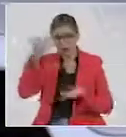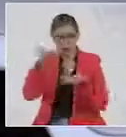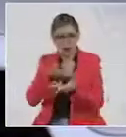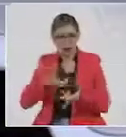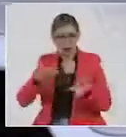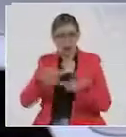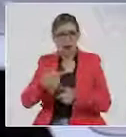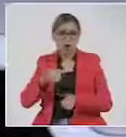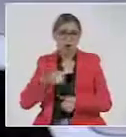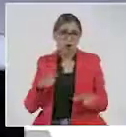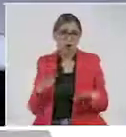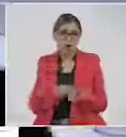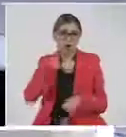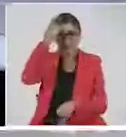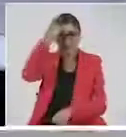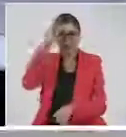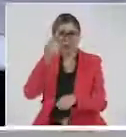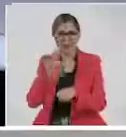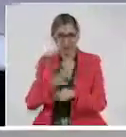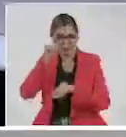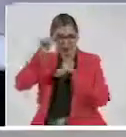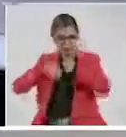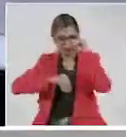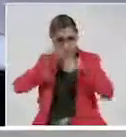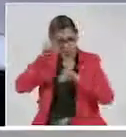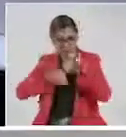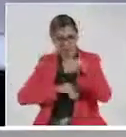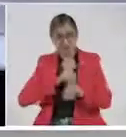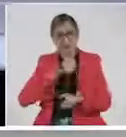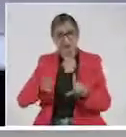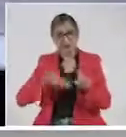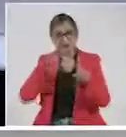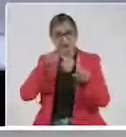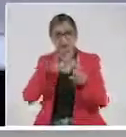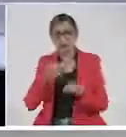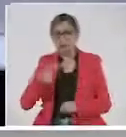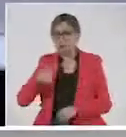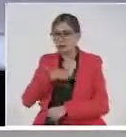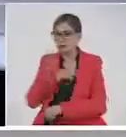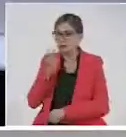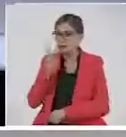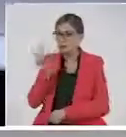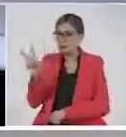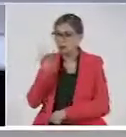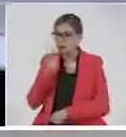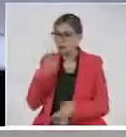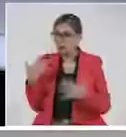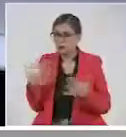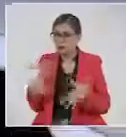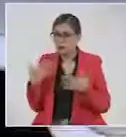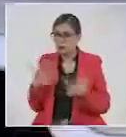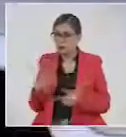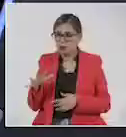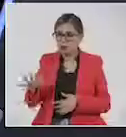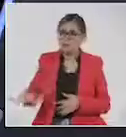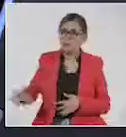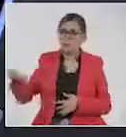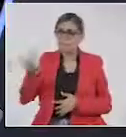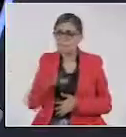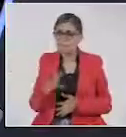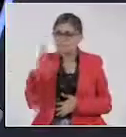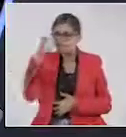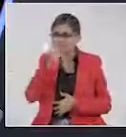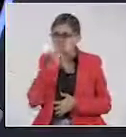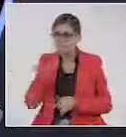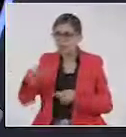como la dirección del estilo visual que se quería lograr. Veíamos las imágenes, ¿no? El paisaje, el panorama también tiene mucho que ver, el entorno donde se realizan